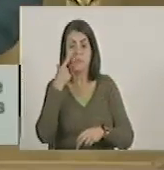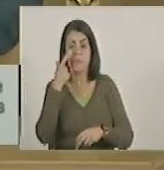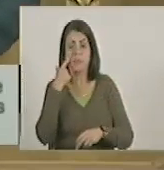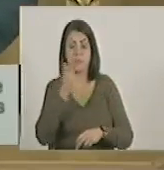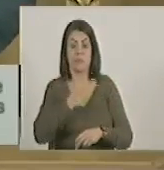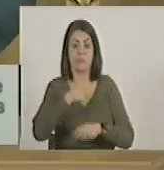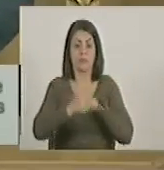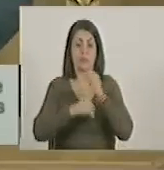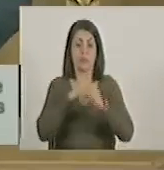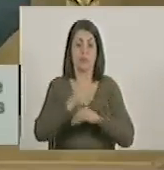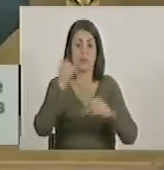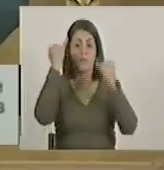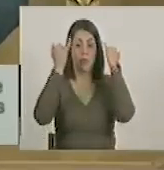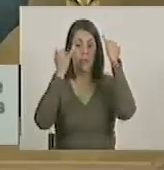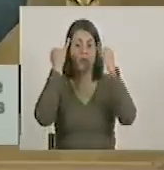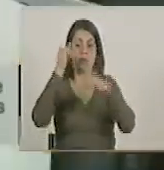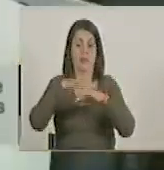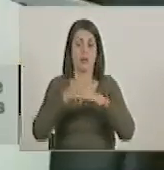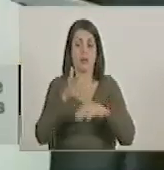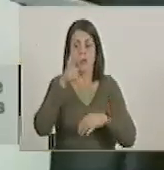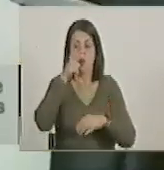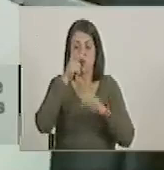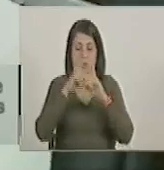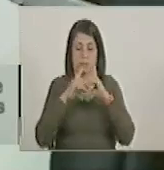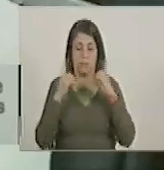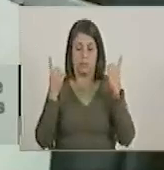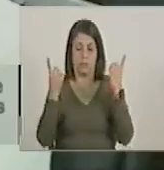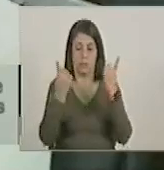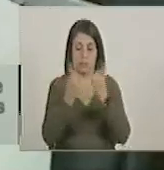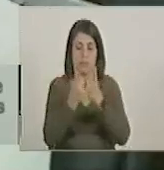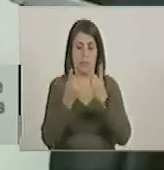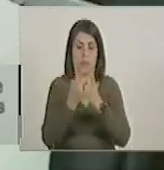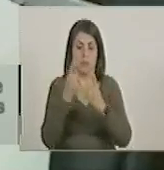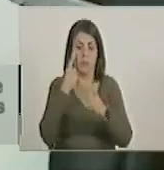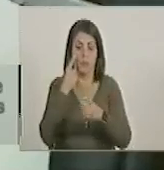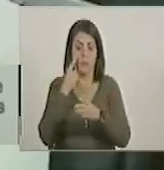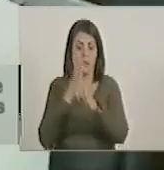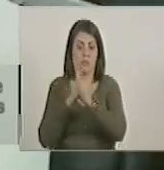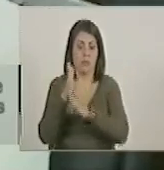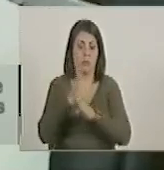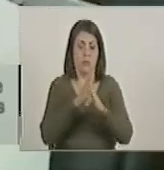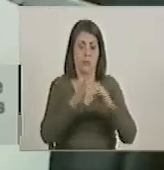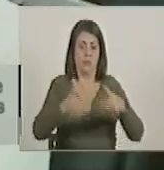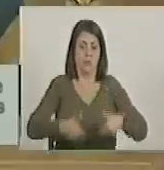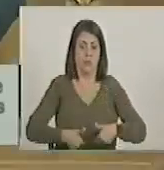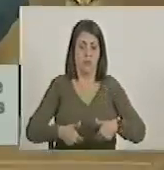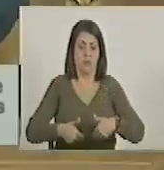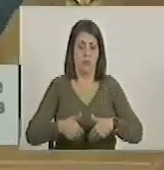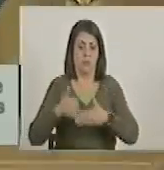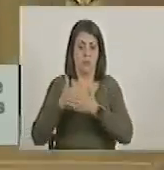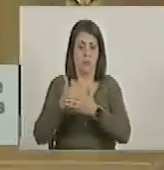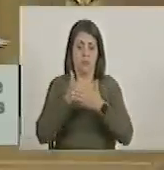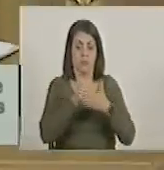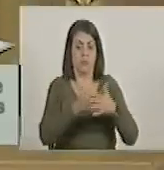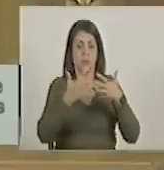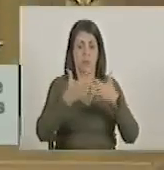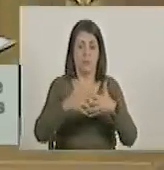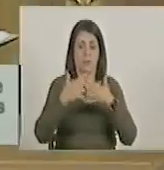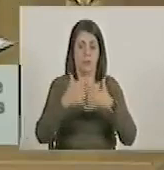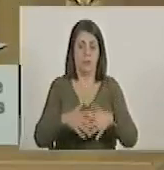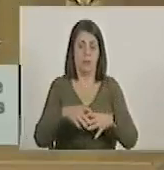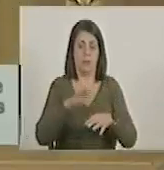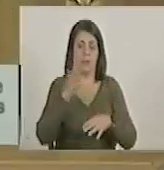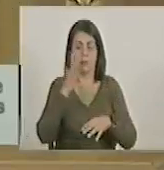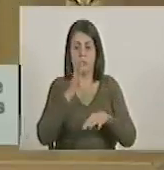que nosotros lo imaginamos como una especie de observatorio que esté haciéndole seguimiento a los esfuerzos y ayudando a las empresas pequeñas